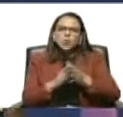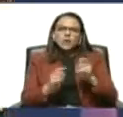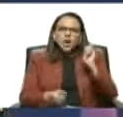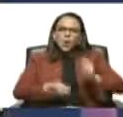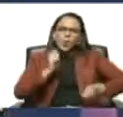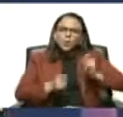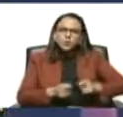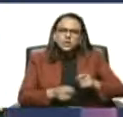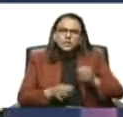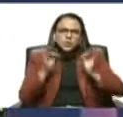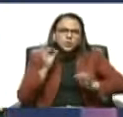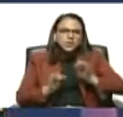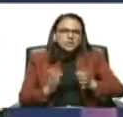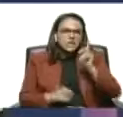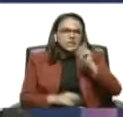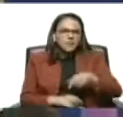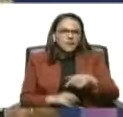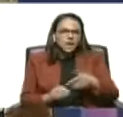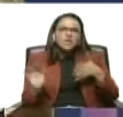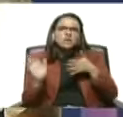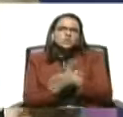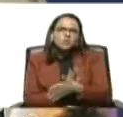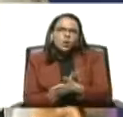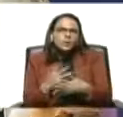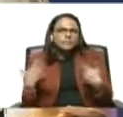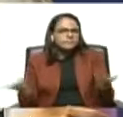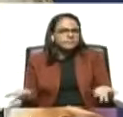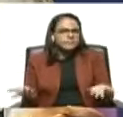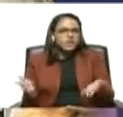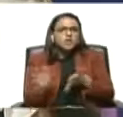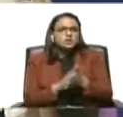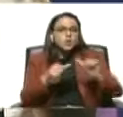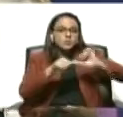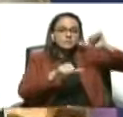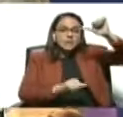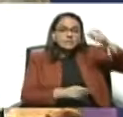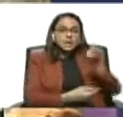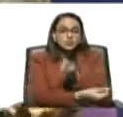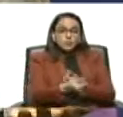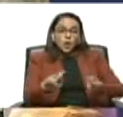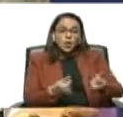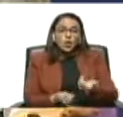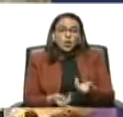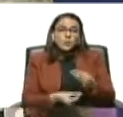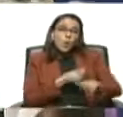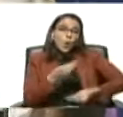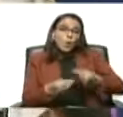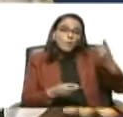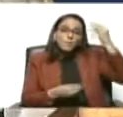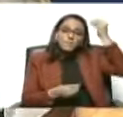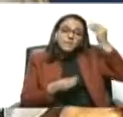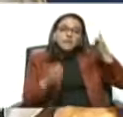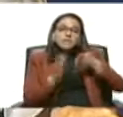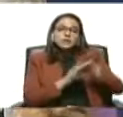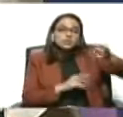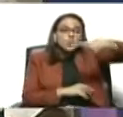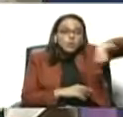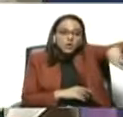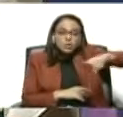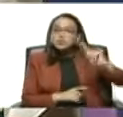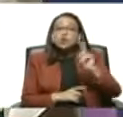que tiene que ver con un concepto sobre el desarrollo económico que debe ser humano, que sea más humana la